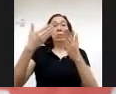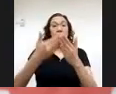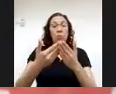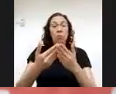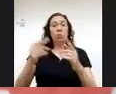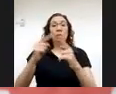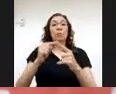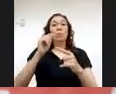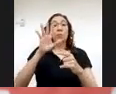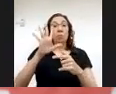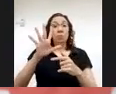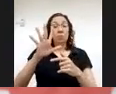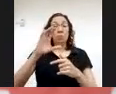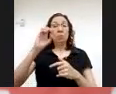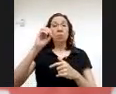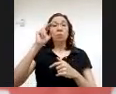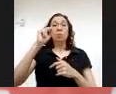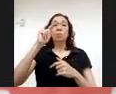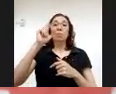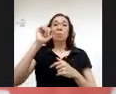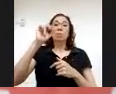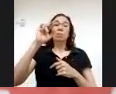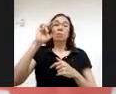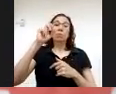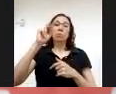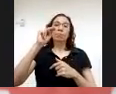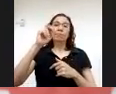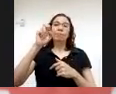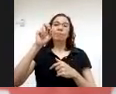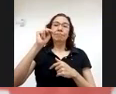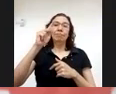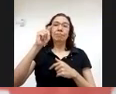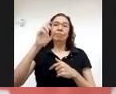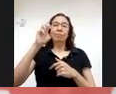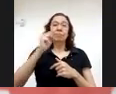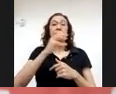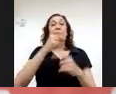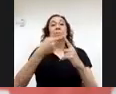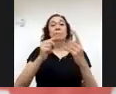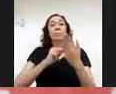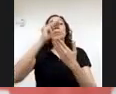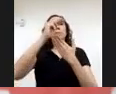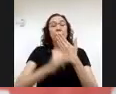5 continentes. Y bueno, desde marzo de 2020,